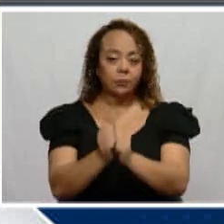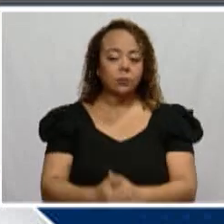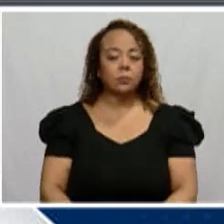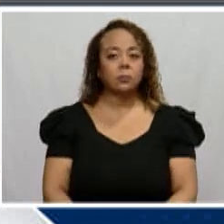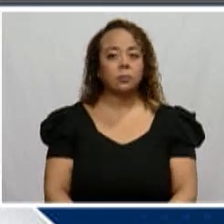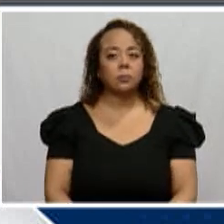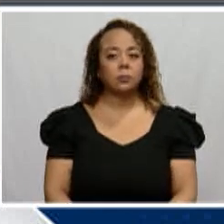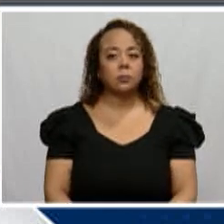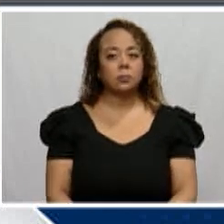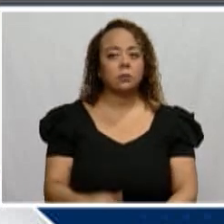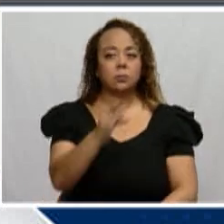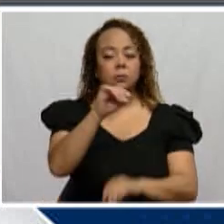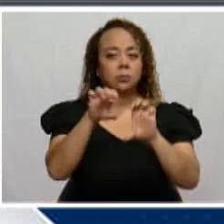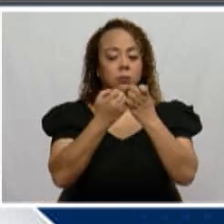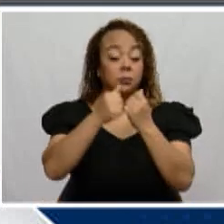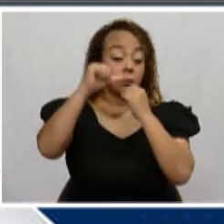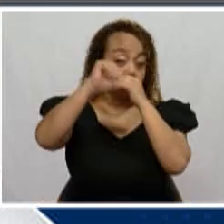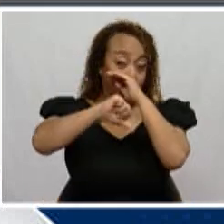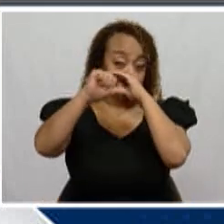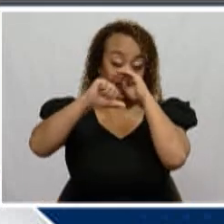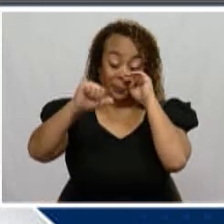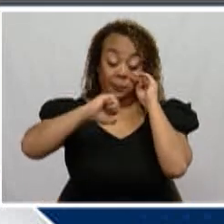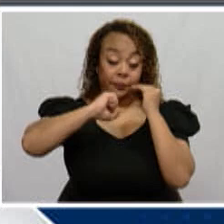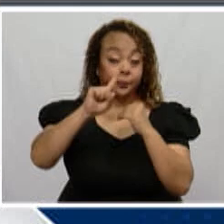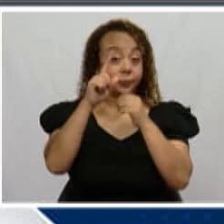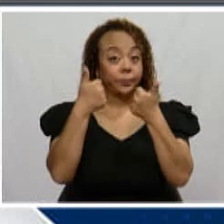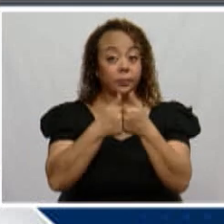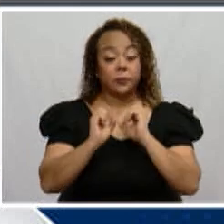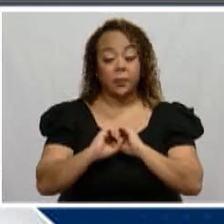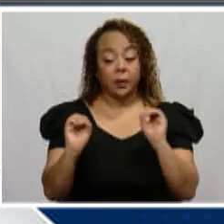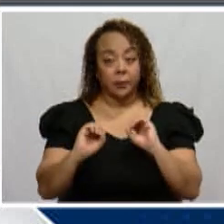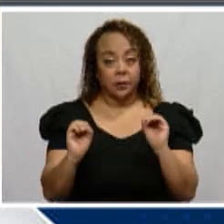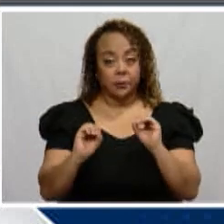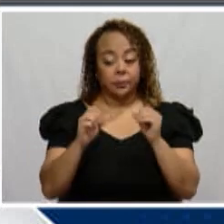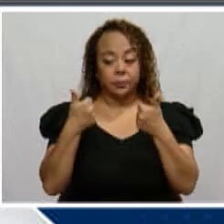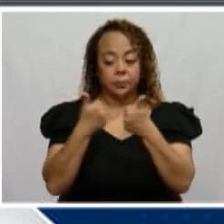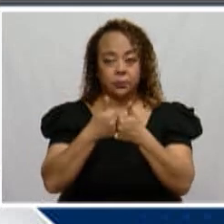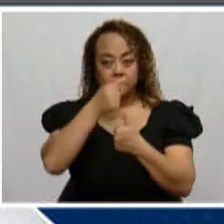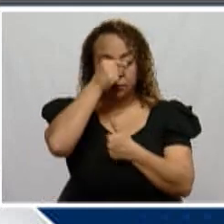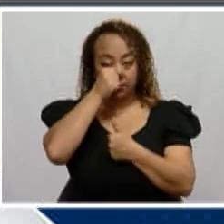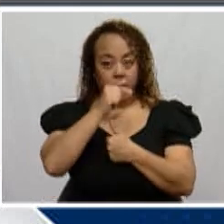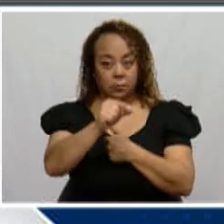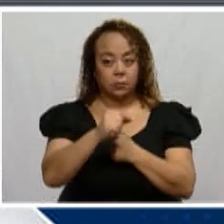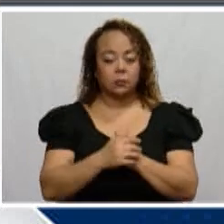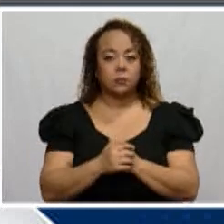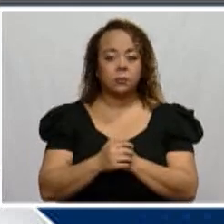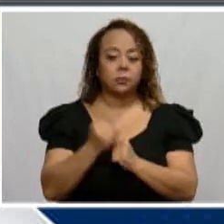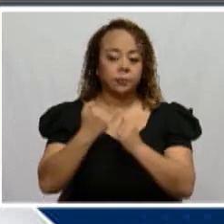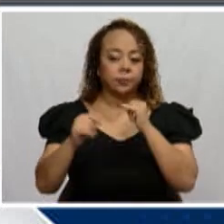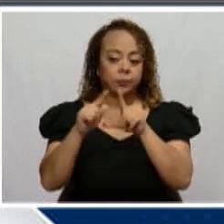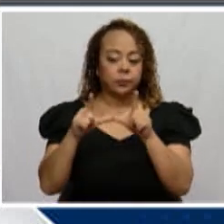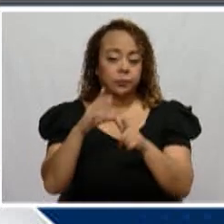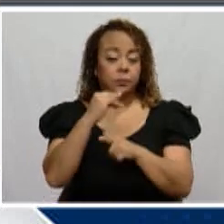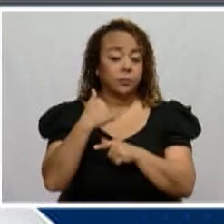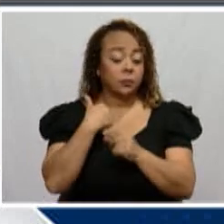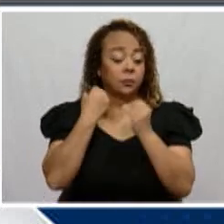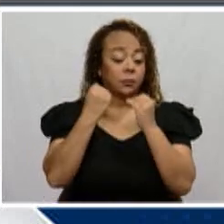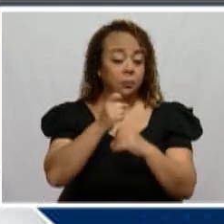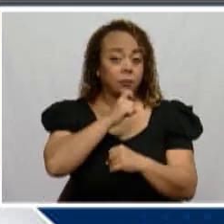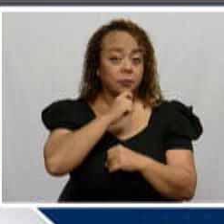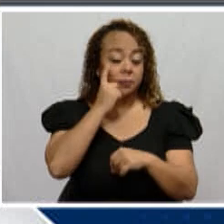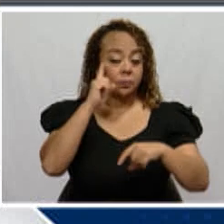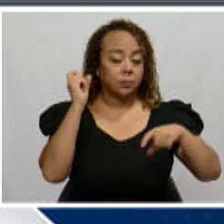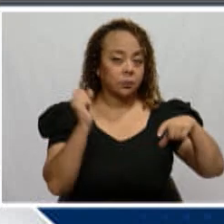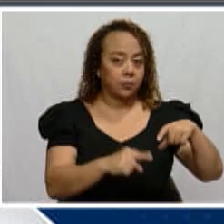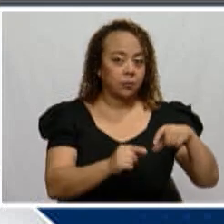y el equipo pierde ha ganado solo un partido de torneo que fue contra Grecia el colero del Campeonato y tiene severa dificultades para